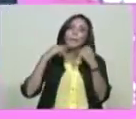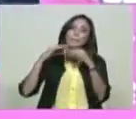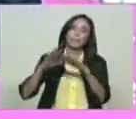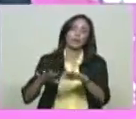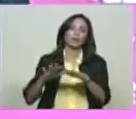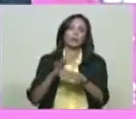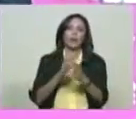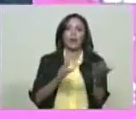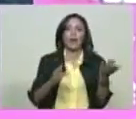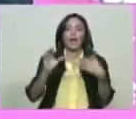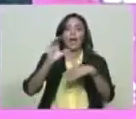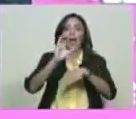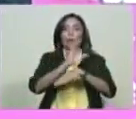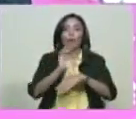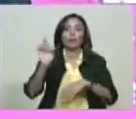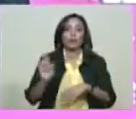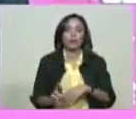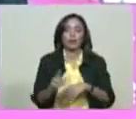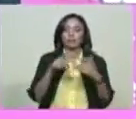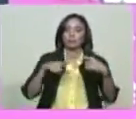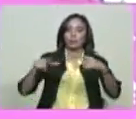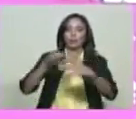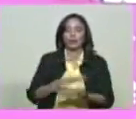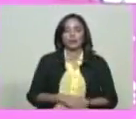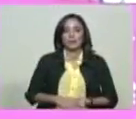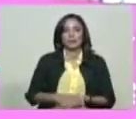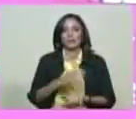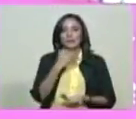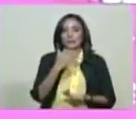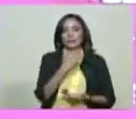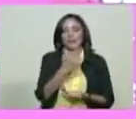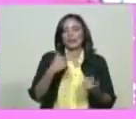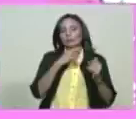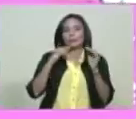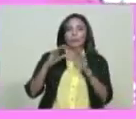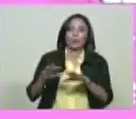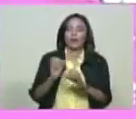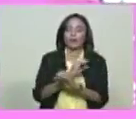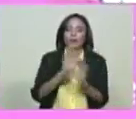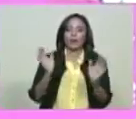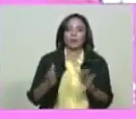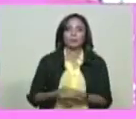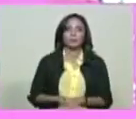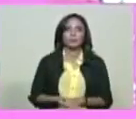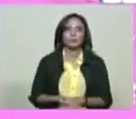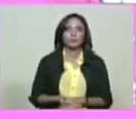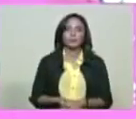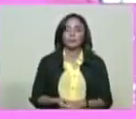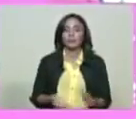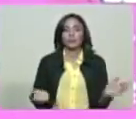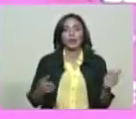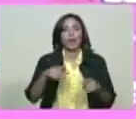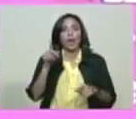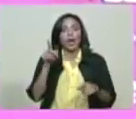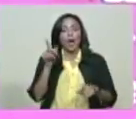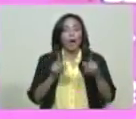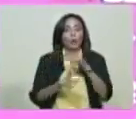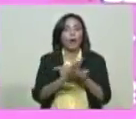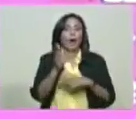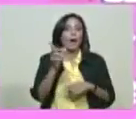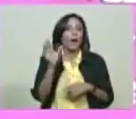san josé de costa rica casi lo mataron si gente tan democrática como dilma